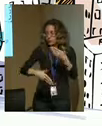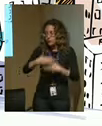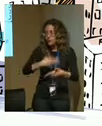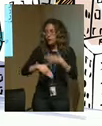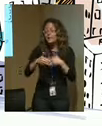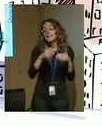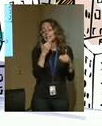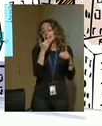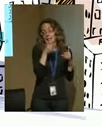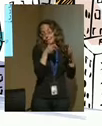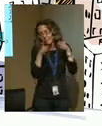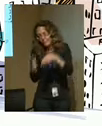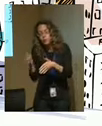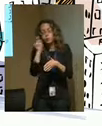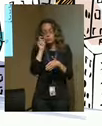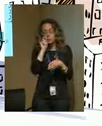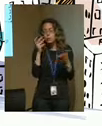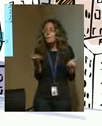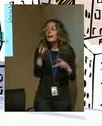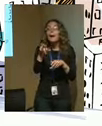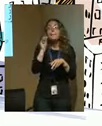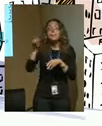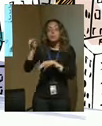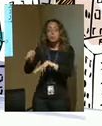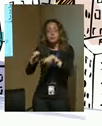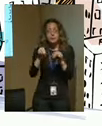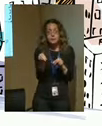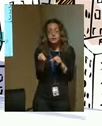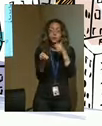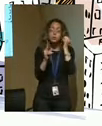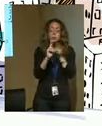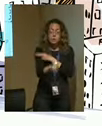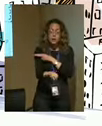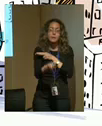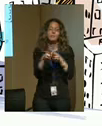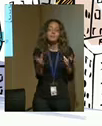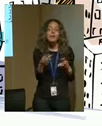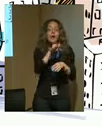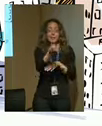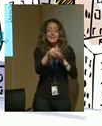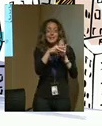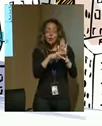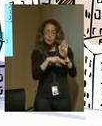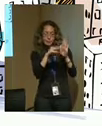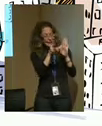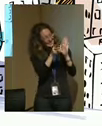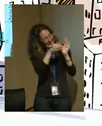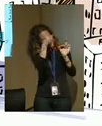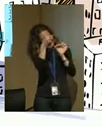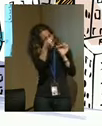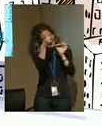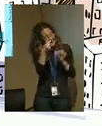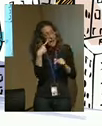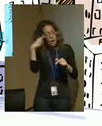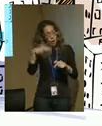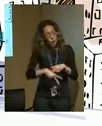referido al turismo. Y por terminar tu pregunta, también es verdad que hay que ser también más riguroso en la normativa. De reconocer que la